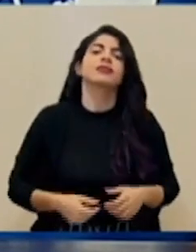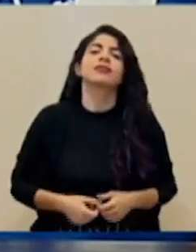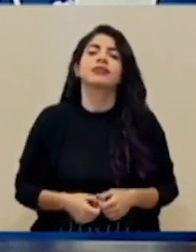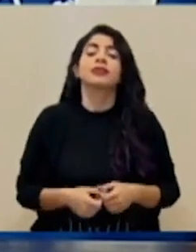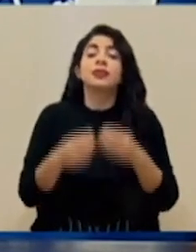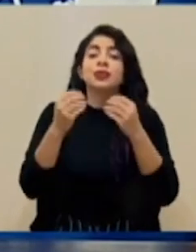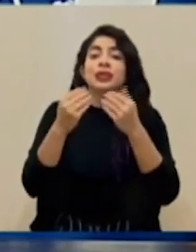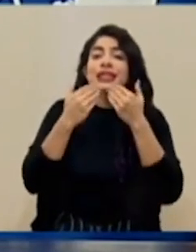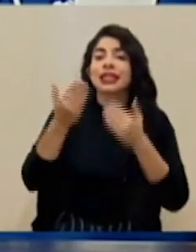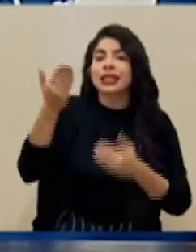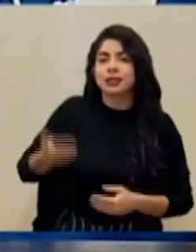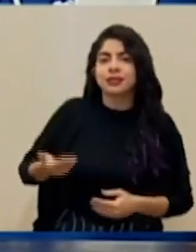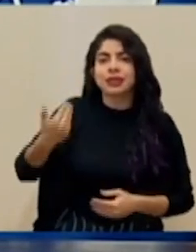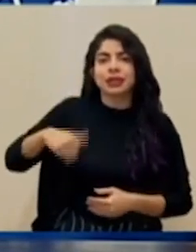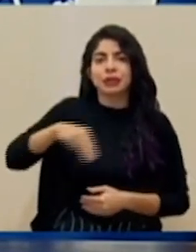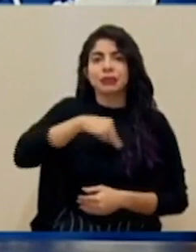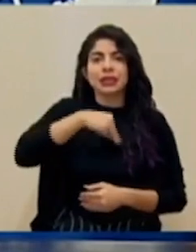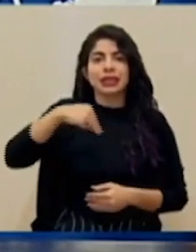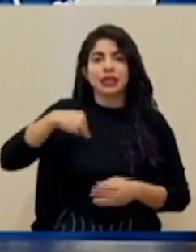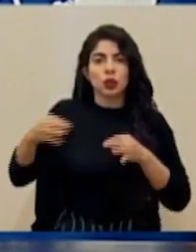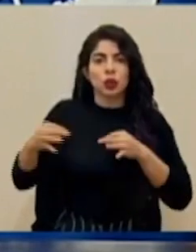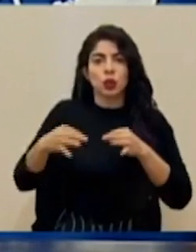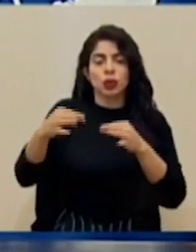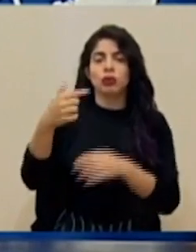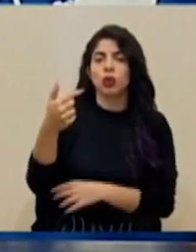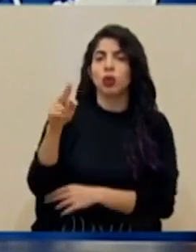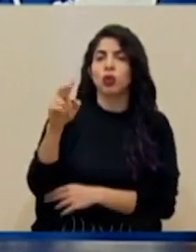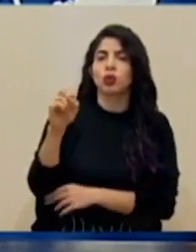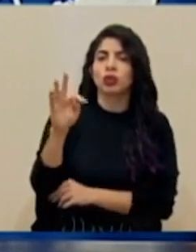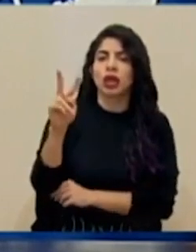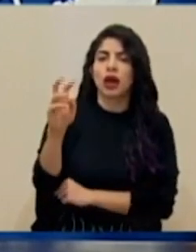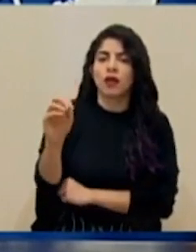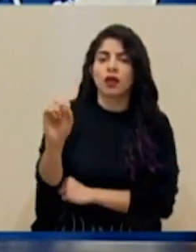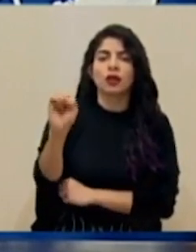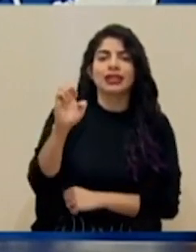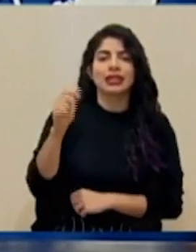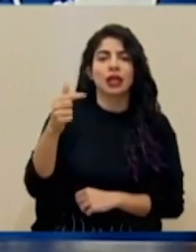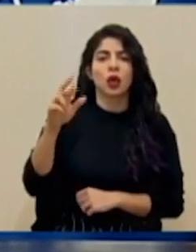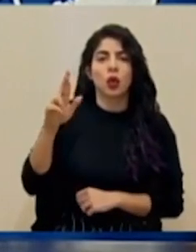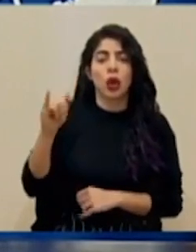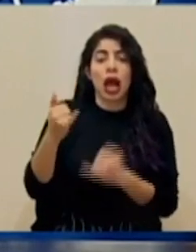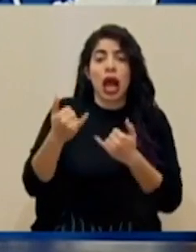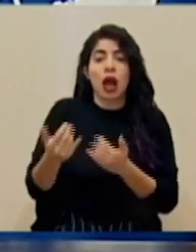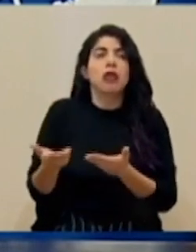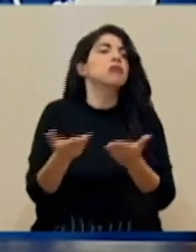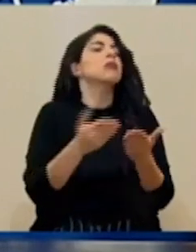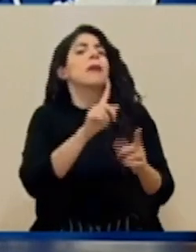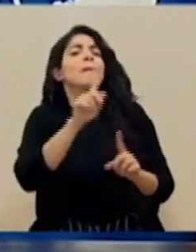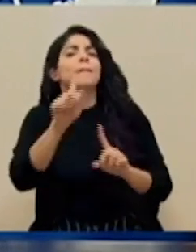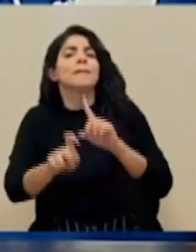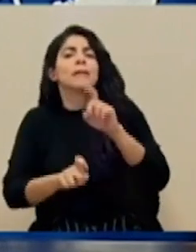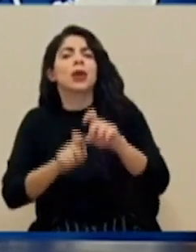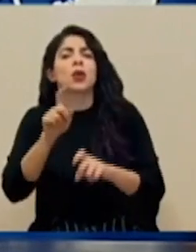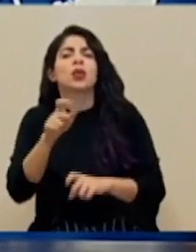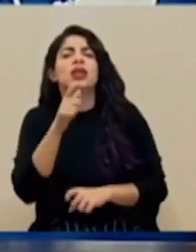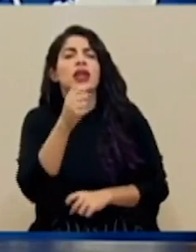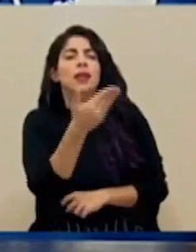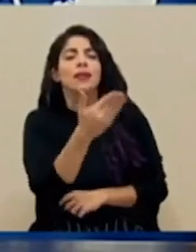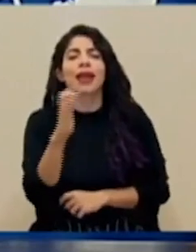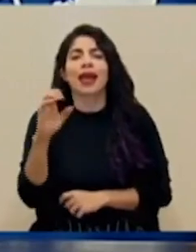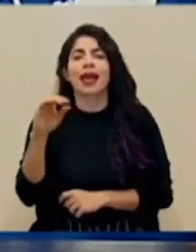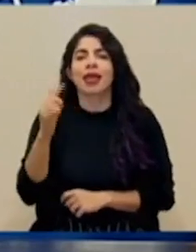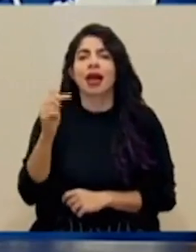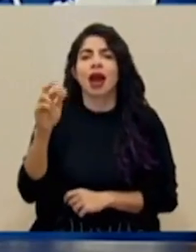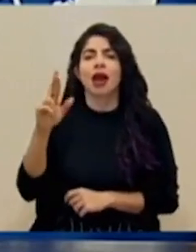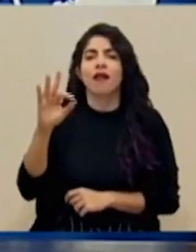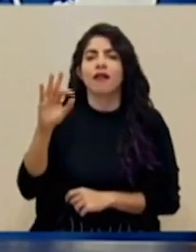Muchísimas gracias al señor ministro de Turismo, don Gustavo Segura. Vamos a atender las consultas que van a ser planteadas por don Edgar Fonseca